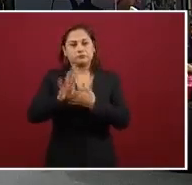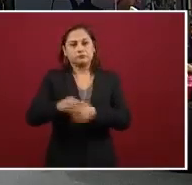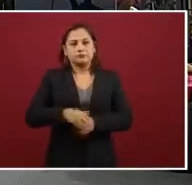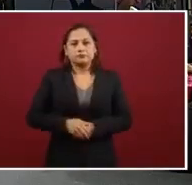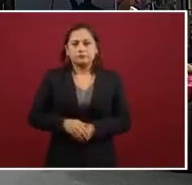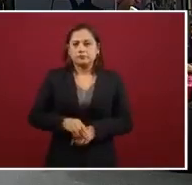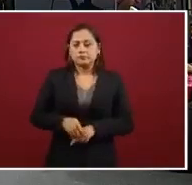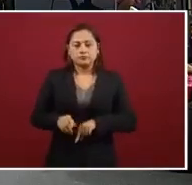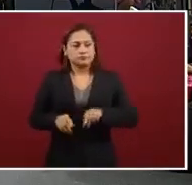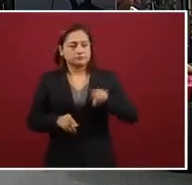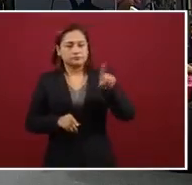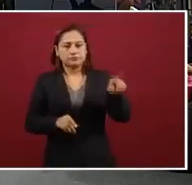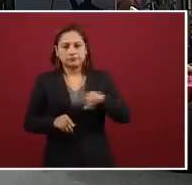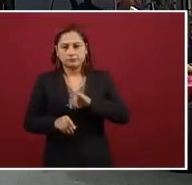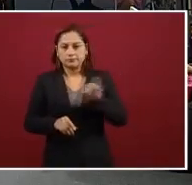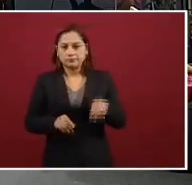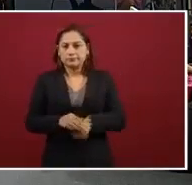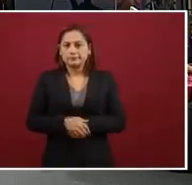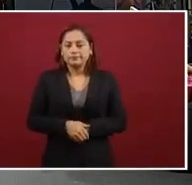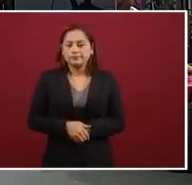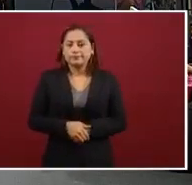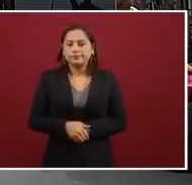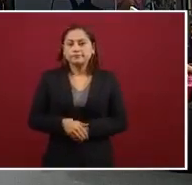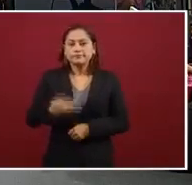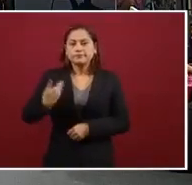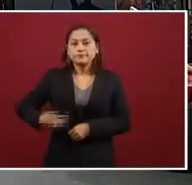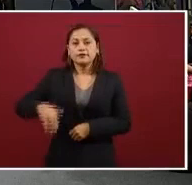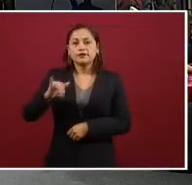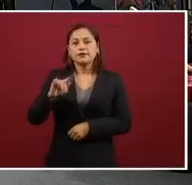izquierdo. Canciller, buenos días. Misael Zavala, del Universal.